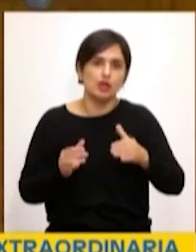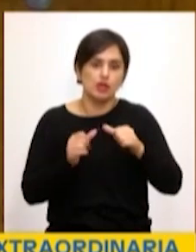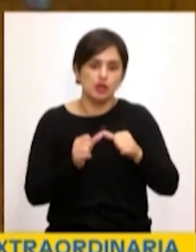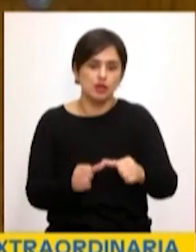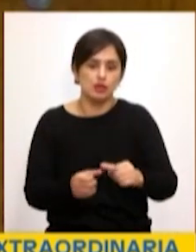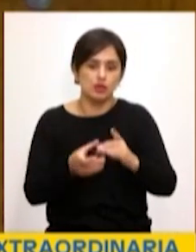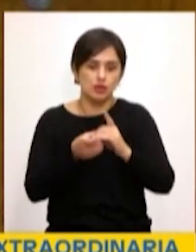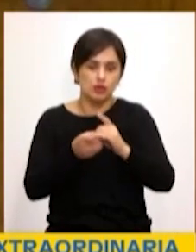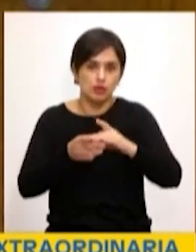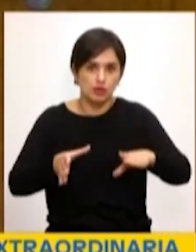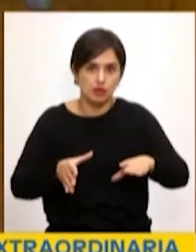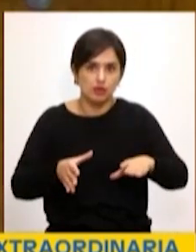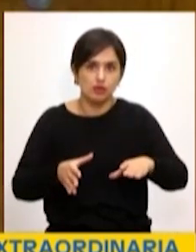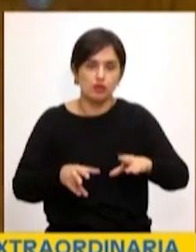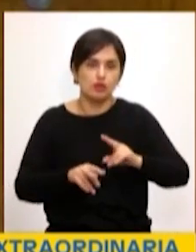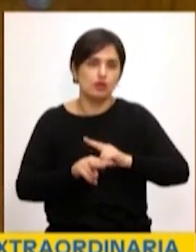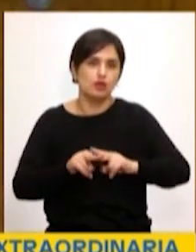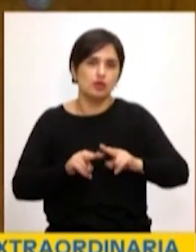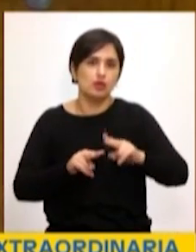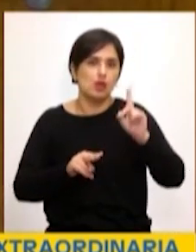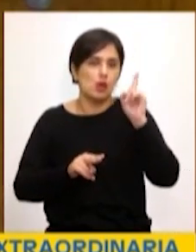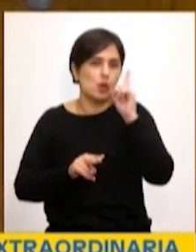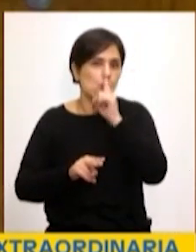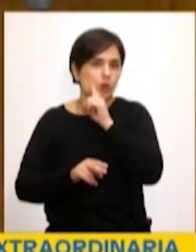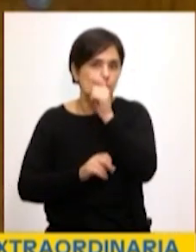haya otorgado en los últimos